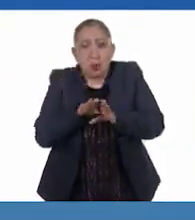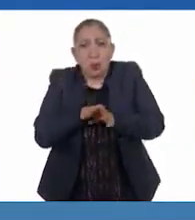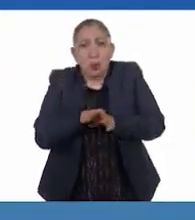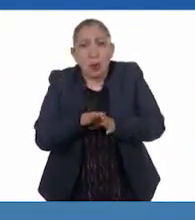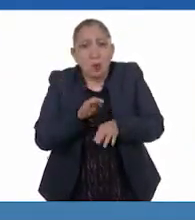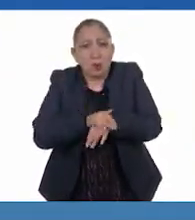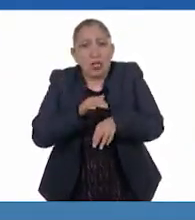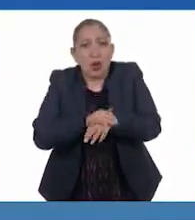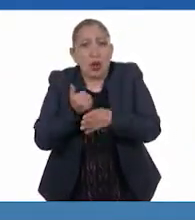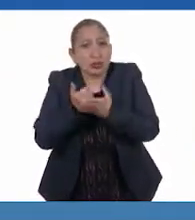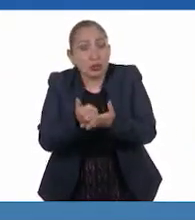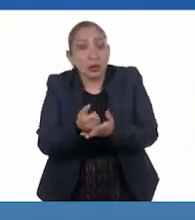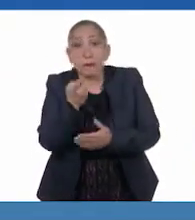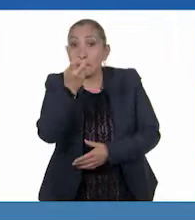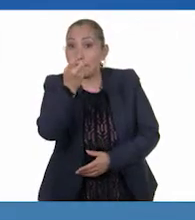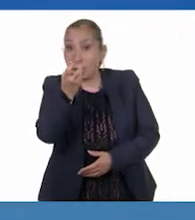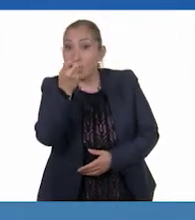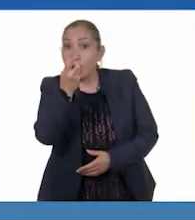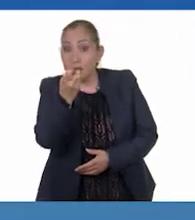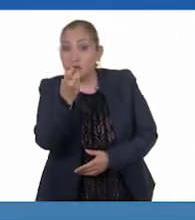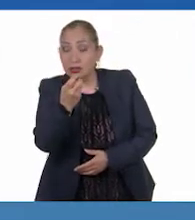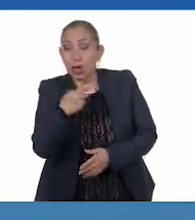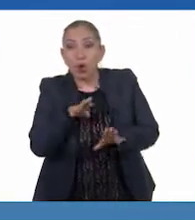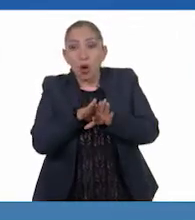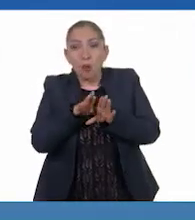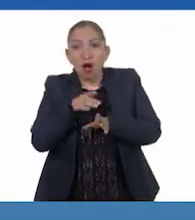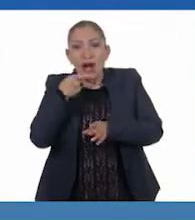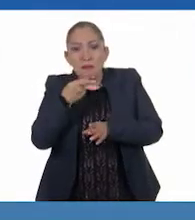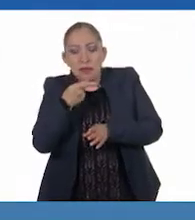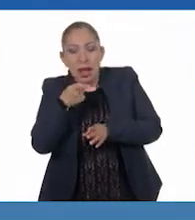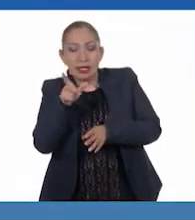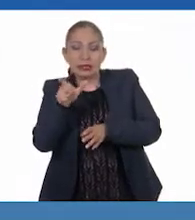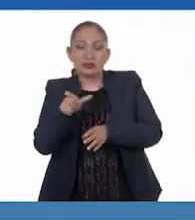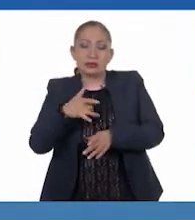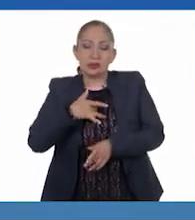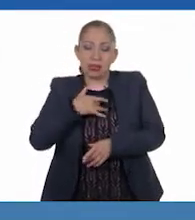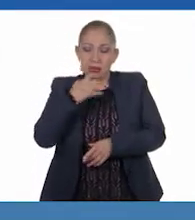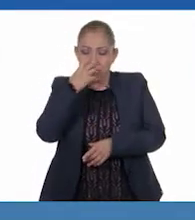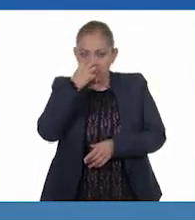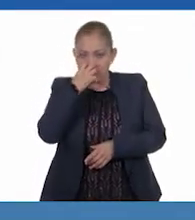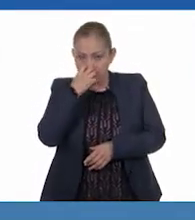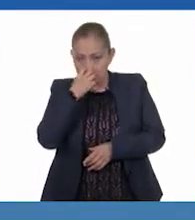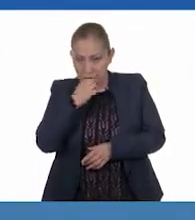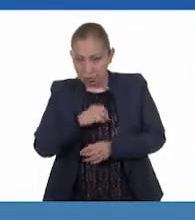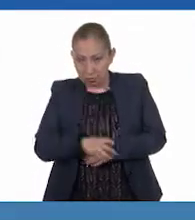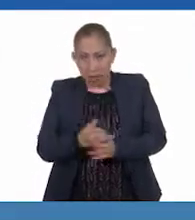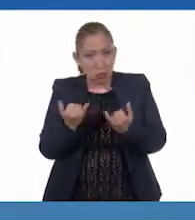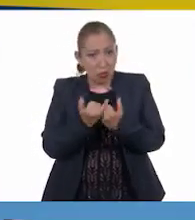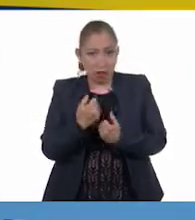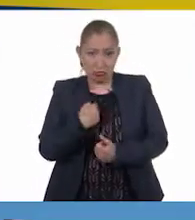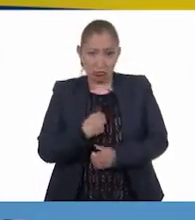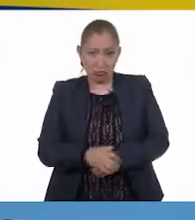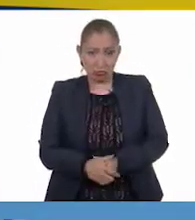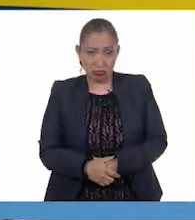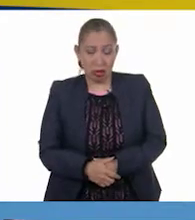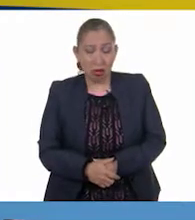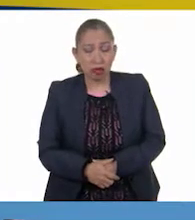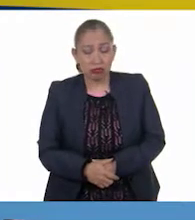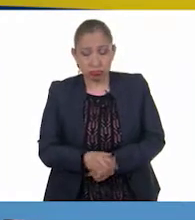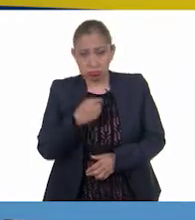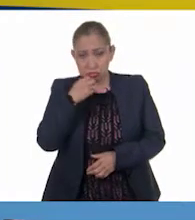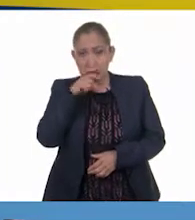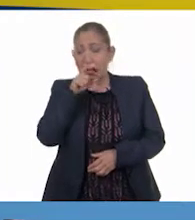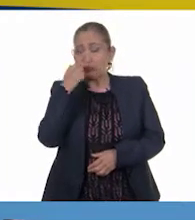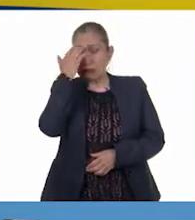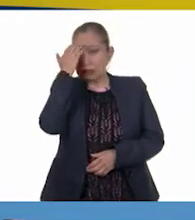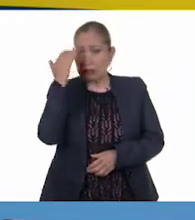su amigo. Y por eso, y por cómo le habló, se siente triste, como yo. ¡Oh,